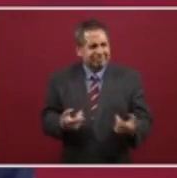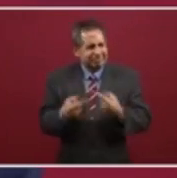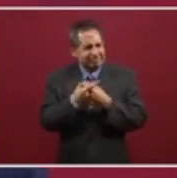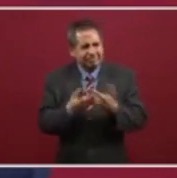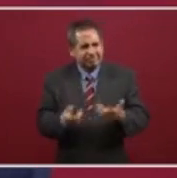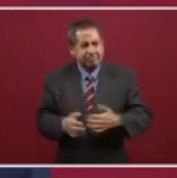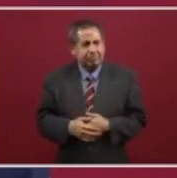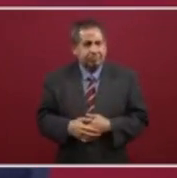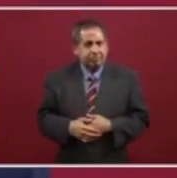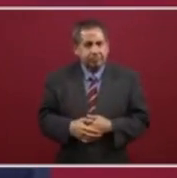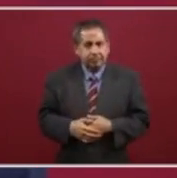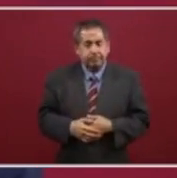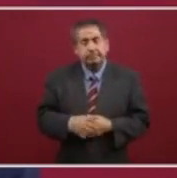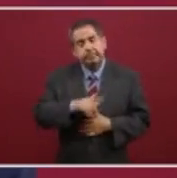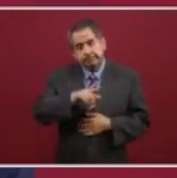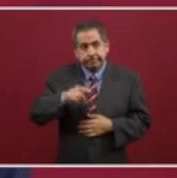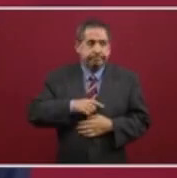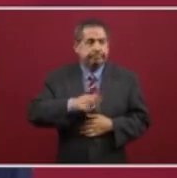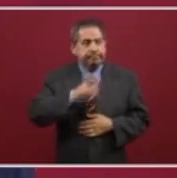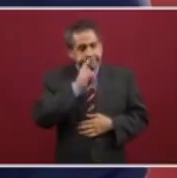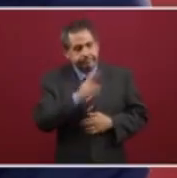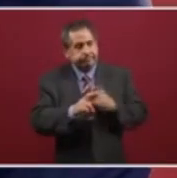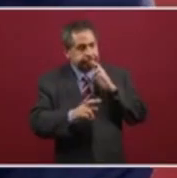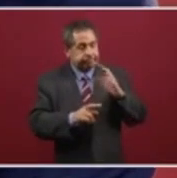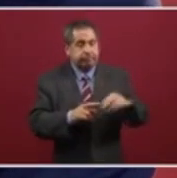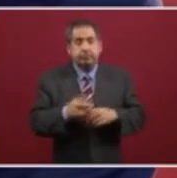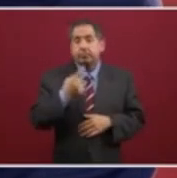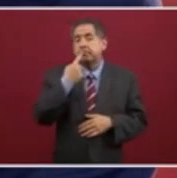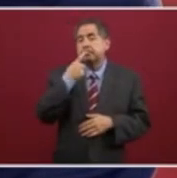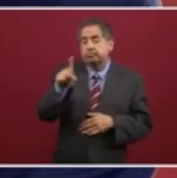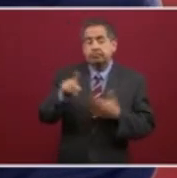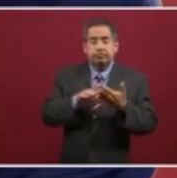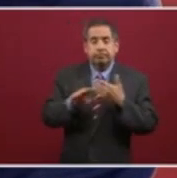Ahí tenemos que estar contestando amparos,